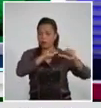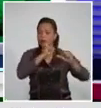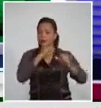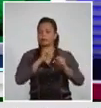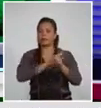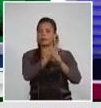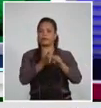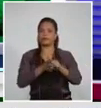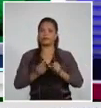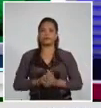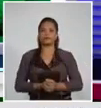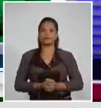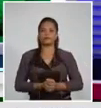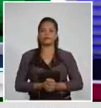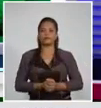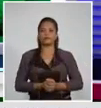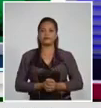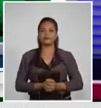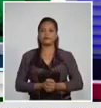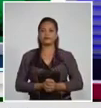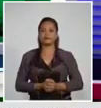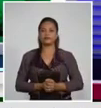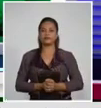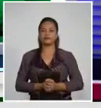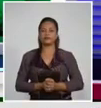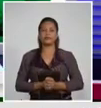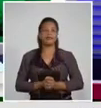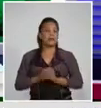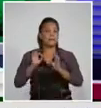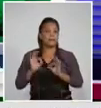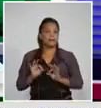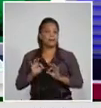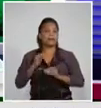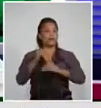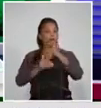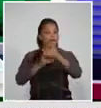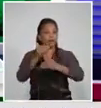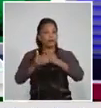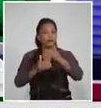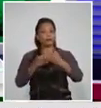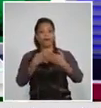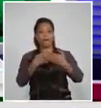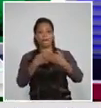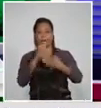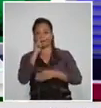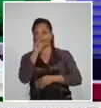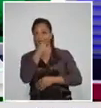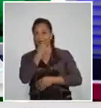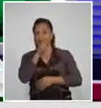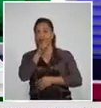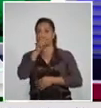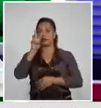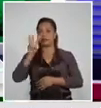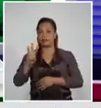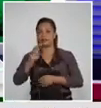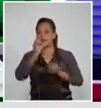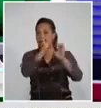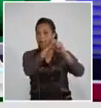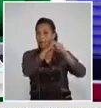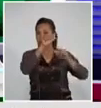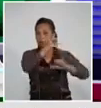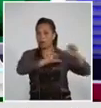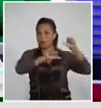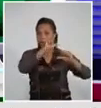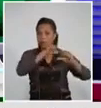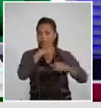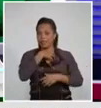COVID-19. Ese procesamiento de las muestras ayer en los 23 laboratorios que tenemos en la